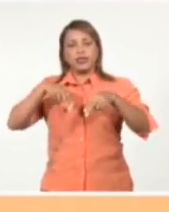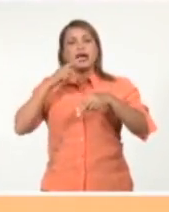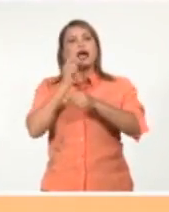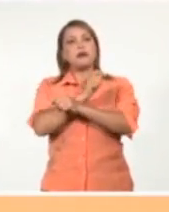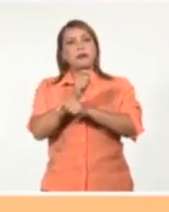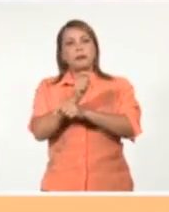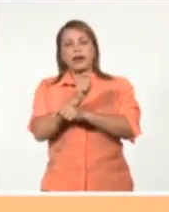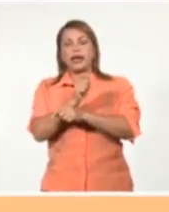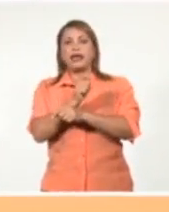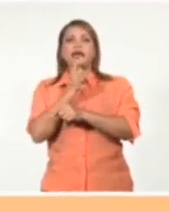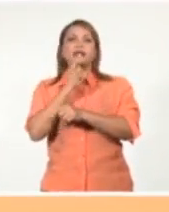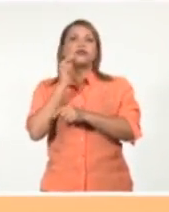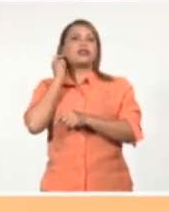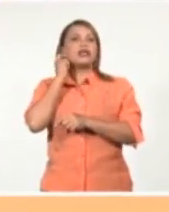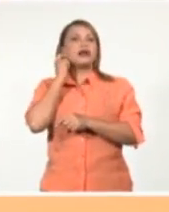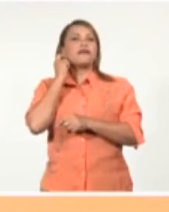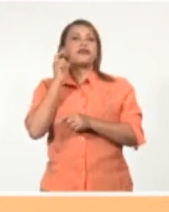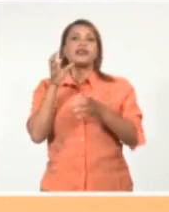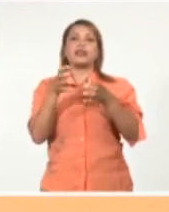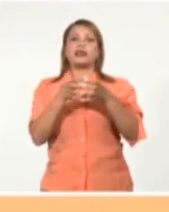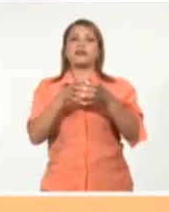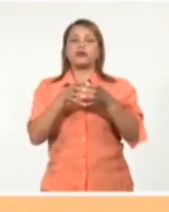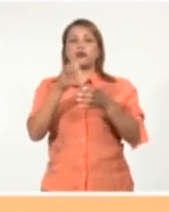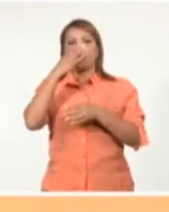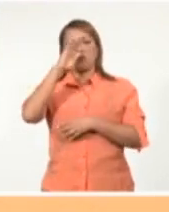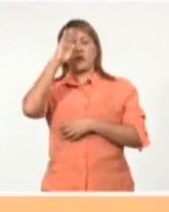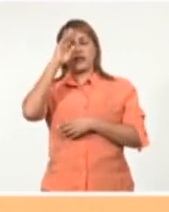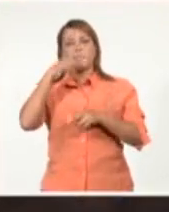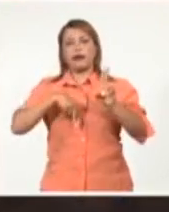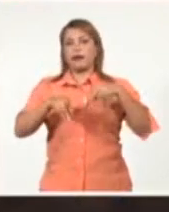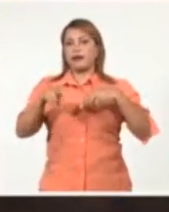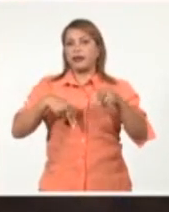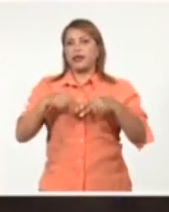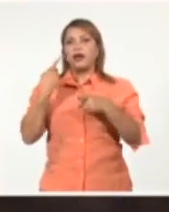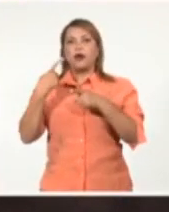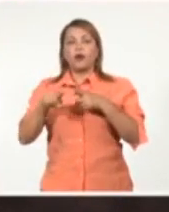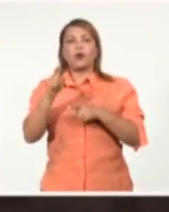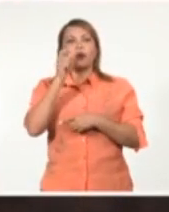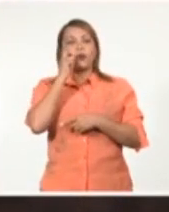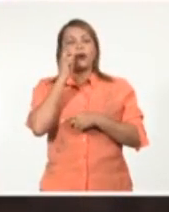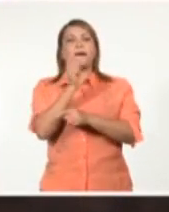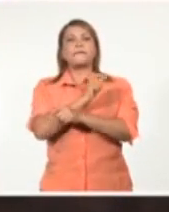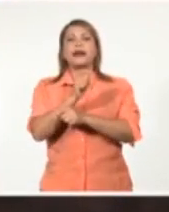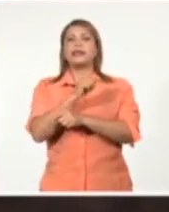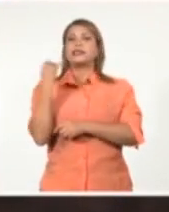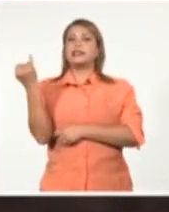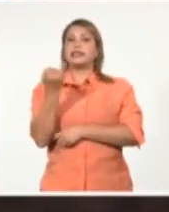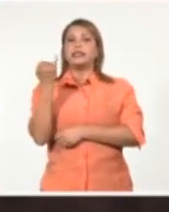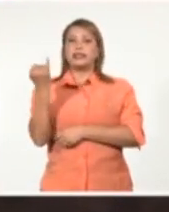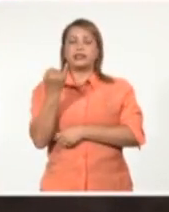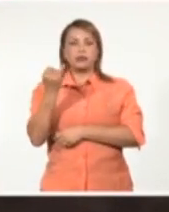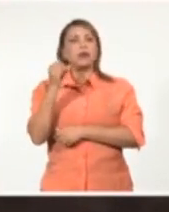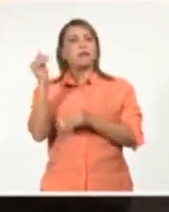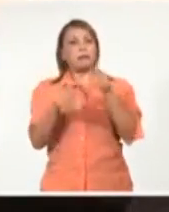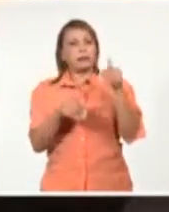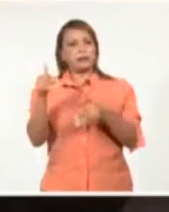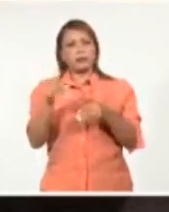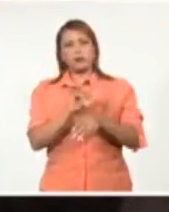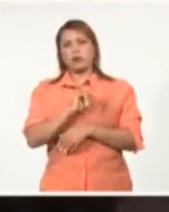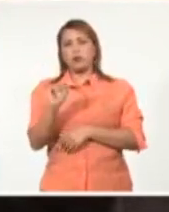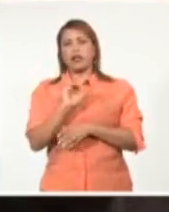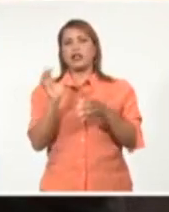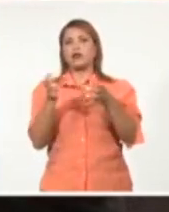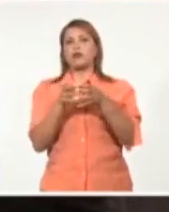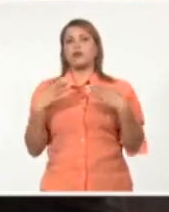de la federación internacional cubana de ajedrez dígase el caso de osmel García maestro internacional perteneciente precisamente al cuerpo